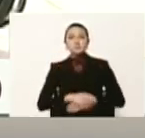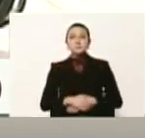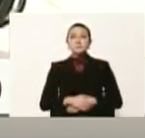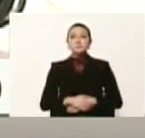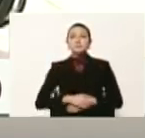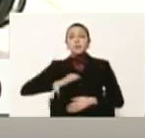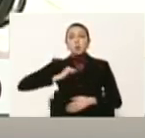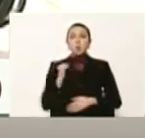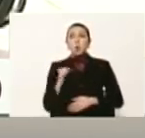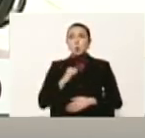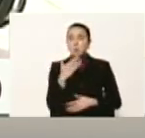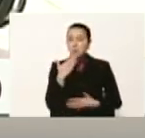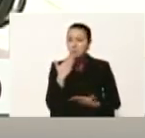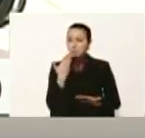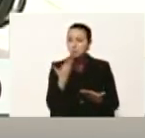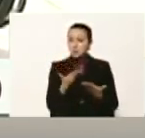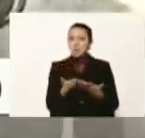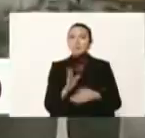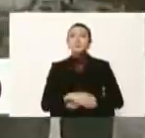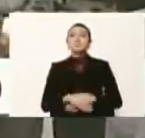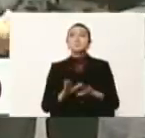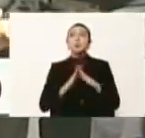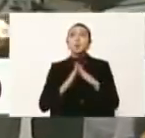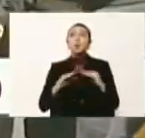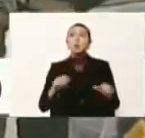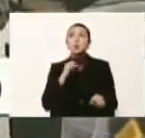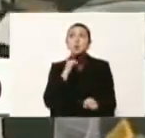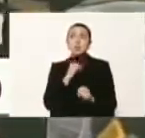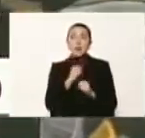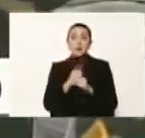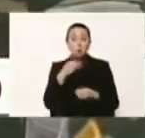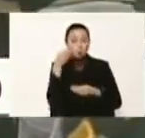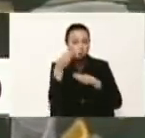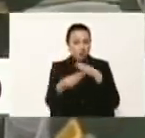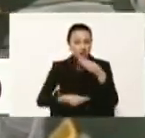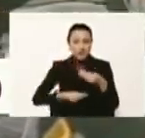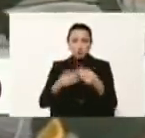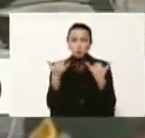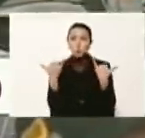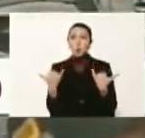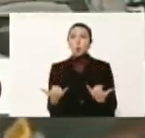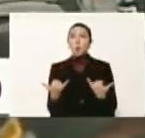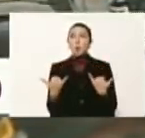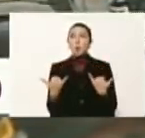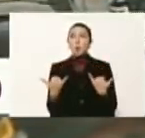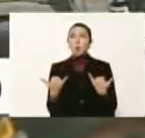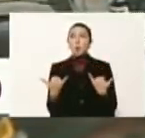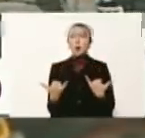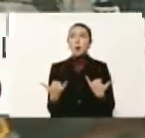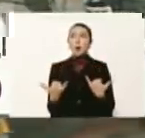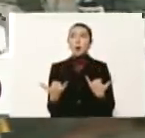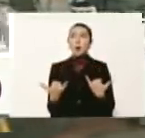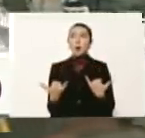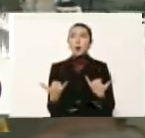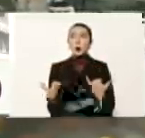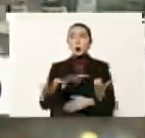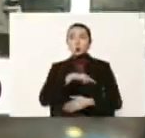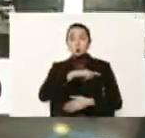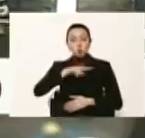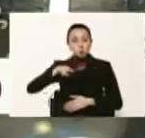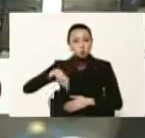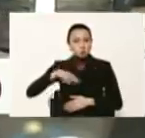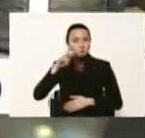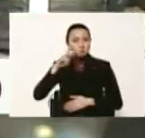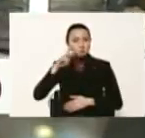cuerpos policiales, con todo el trabajo que han hecho hasta el momento. Y vamos a